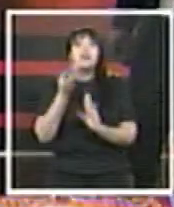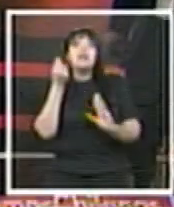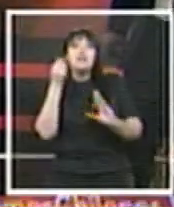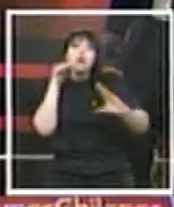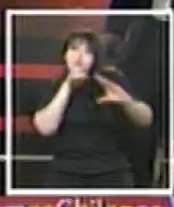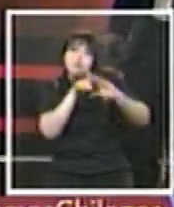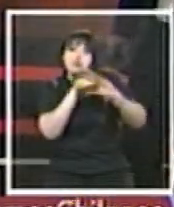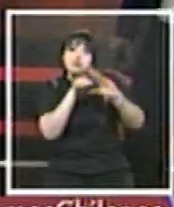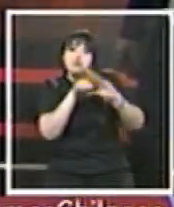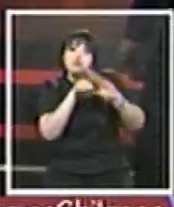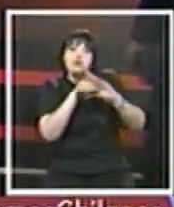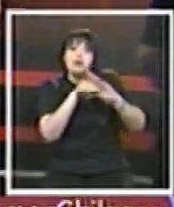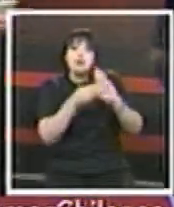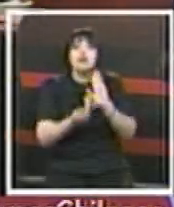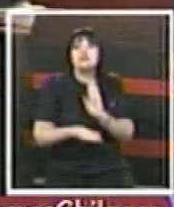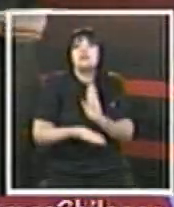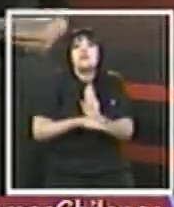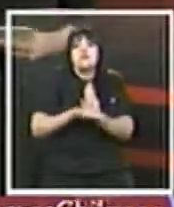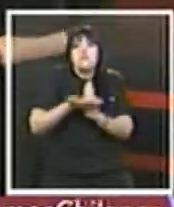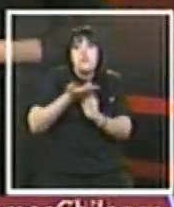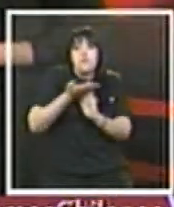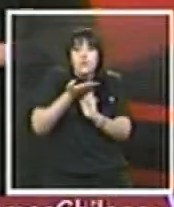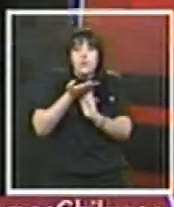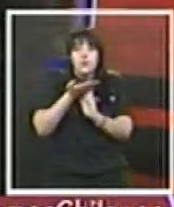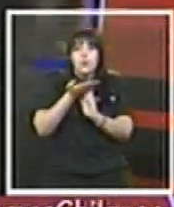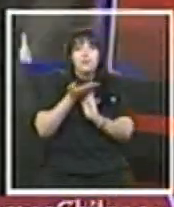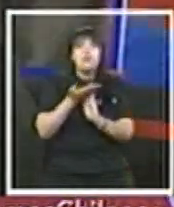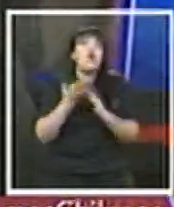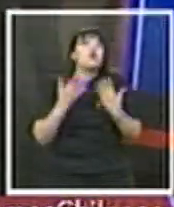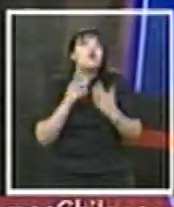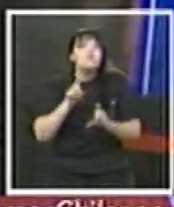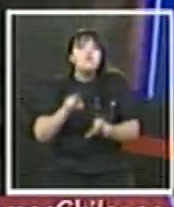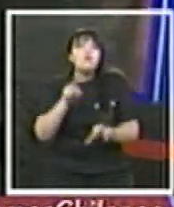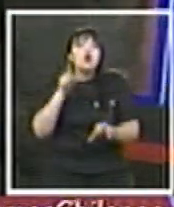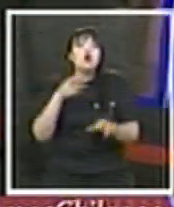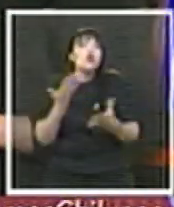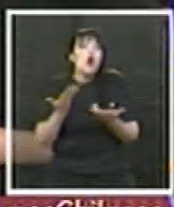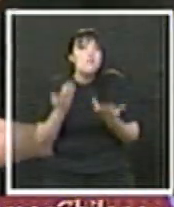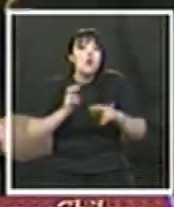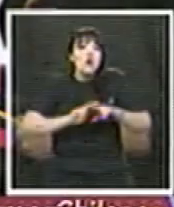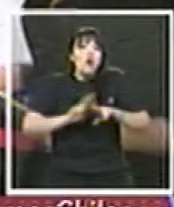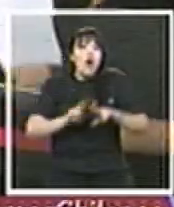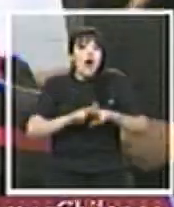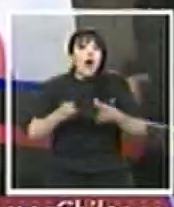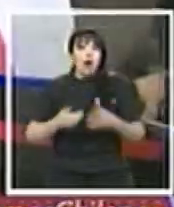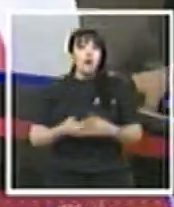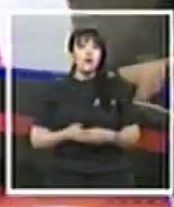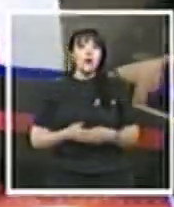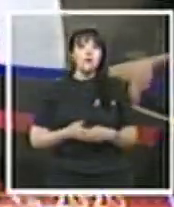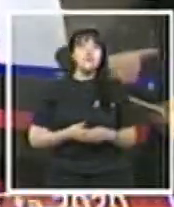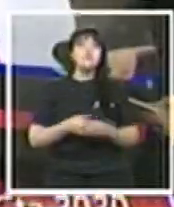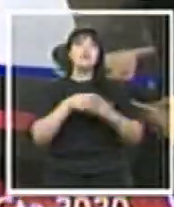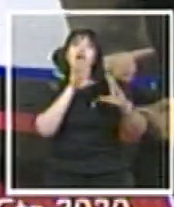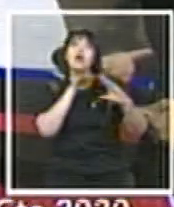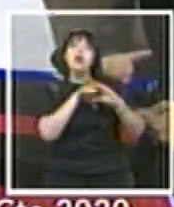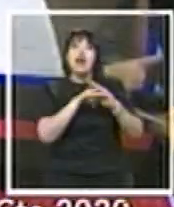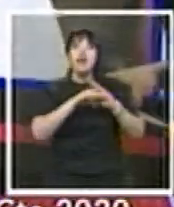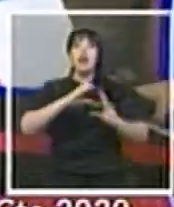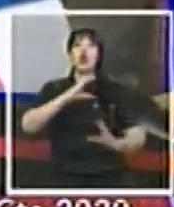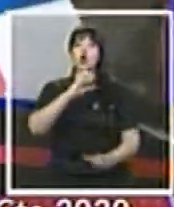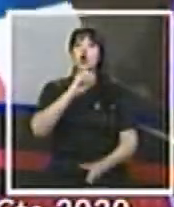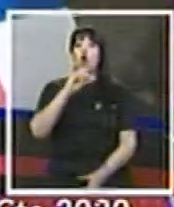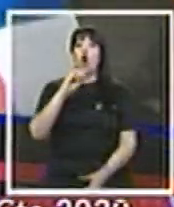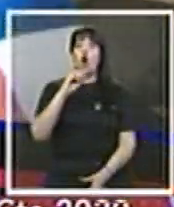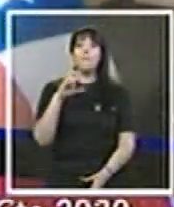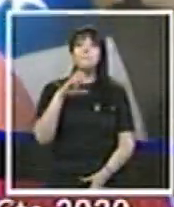operaciones en la medida de lo posible, el botón digital, están todos los bancos, está la financiera, está la corporativa, el COPEUCH, hay que